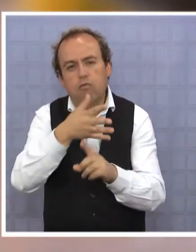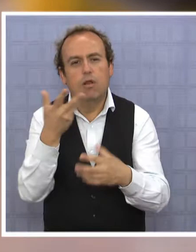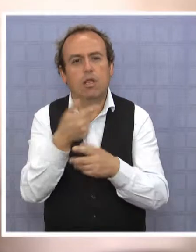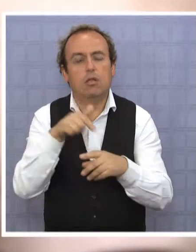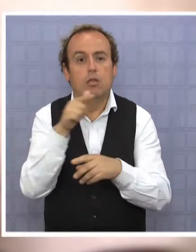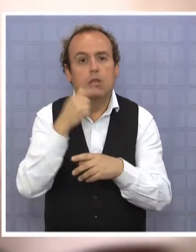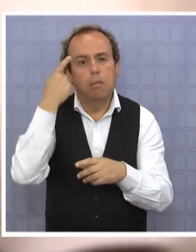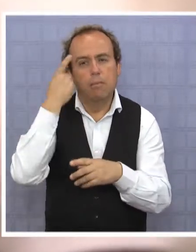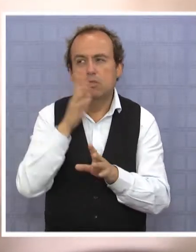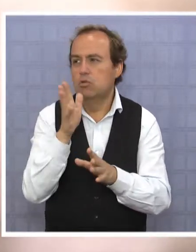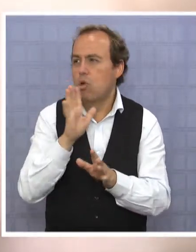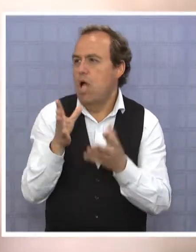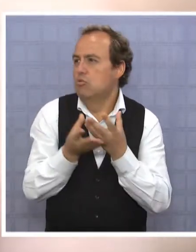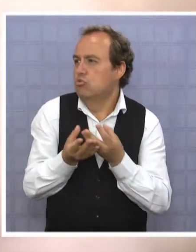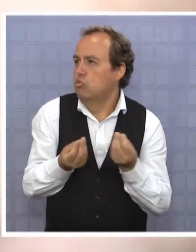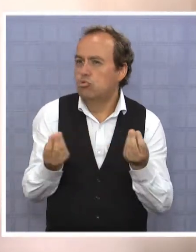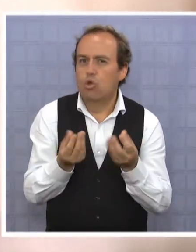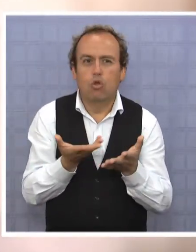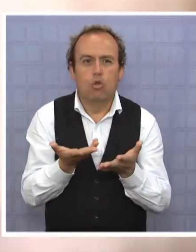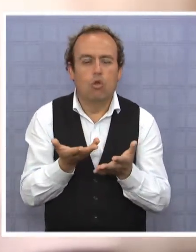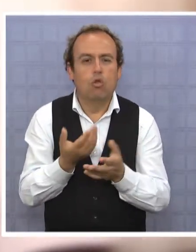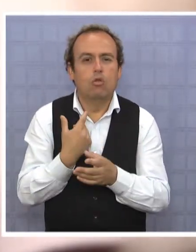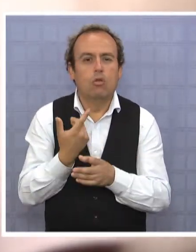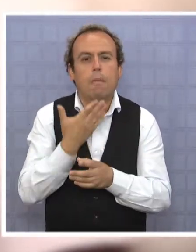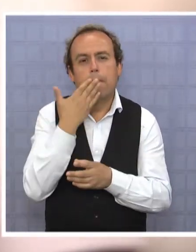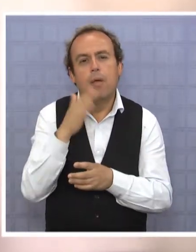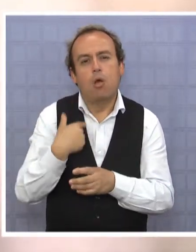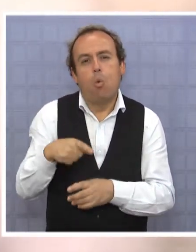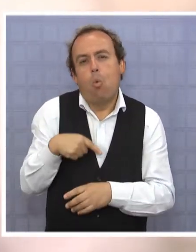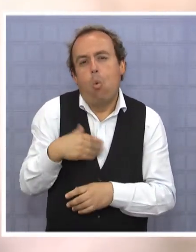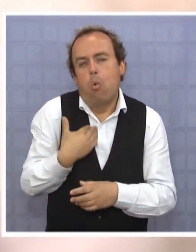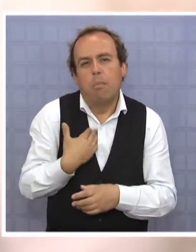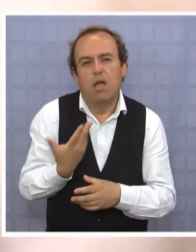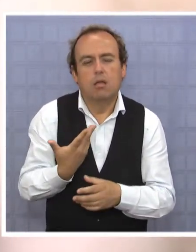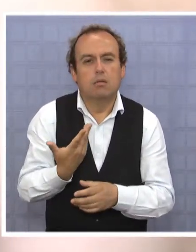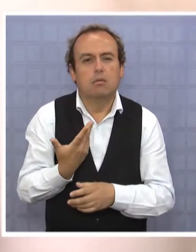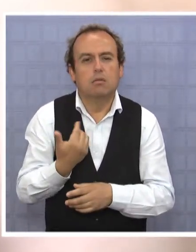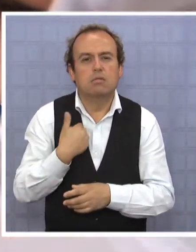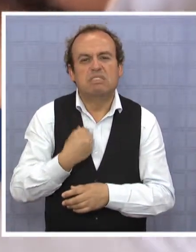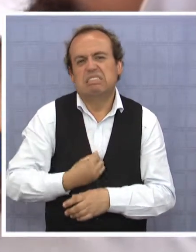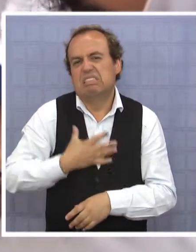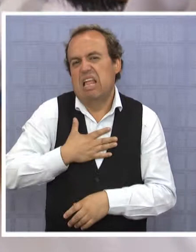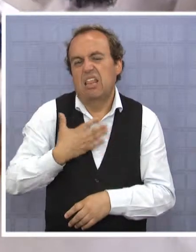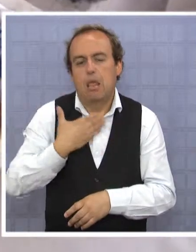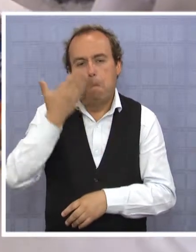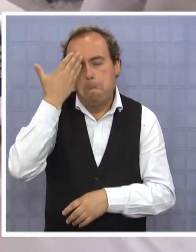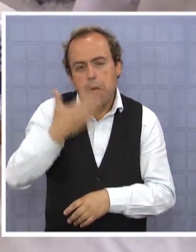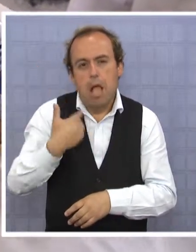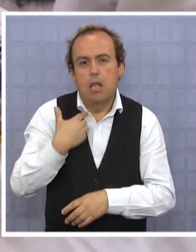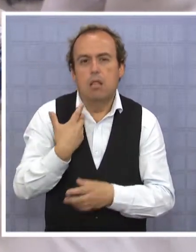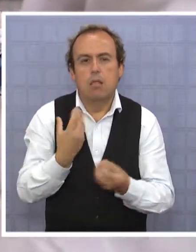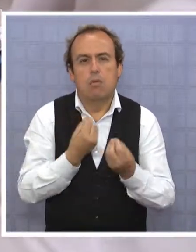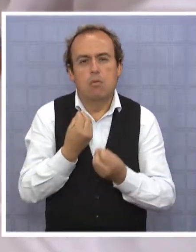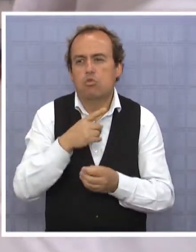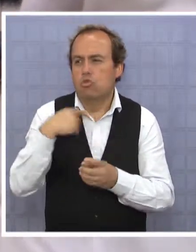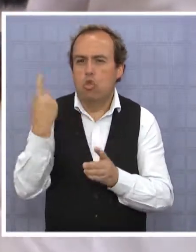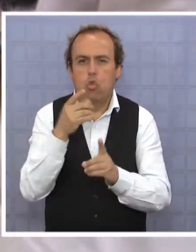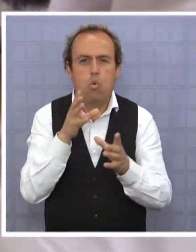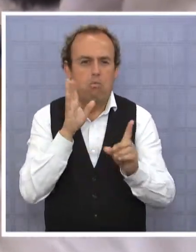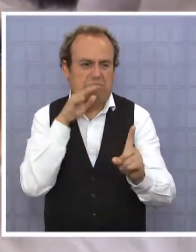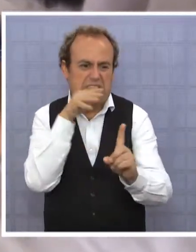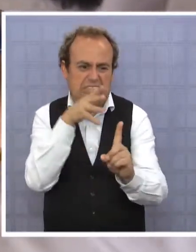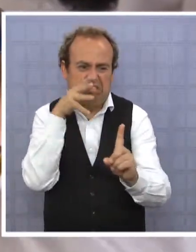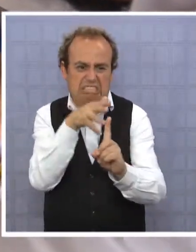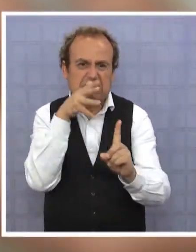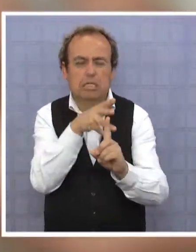desesperanza porque cree que esto no va a tener solución y muchas veces hasta con con culpa porque sienten que ellos hicieron algo que llevaron al grupo